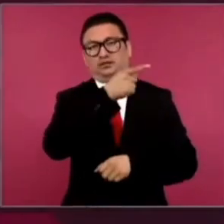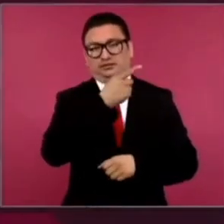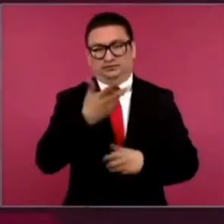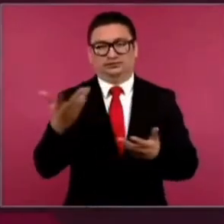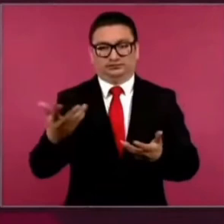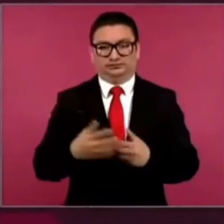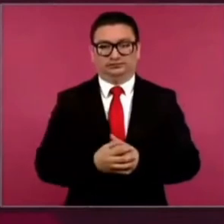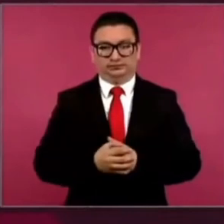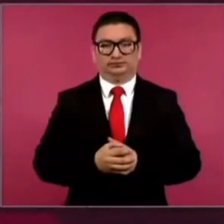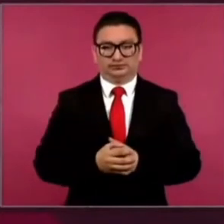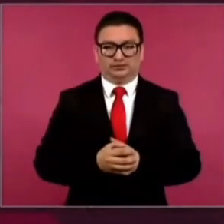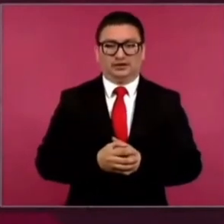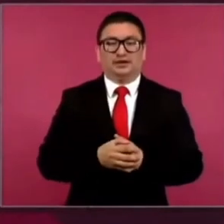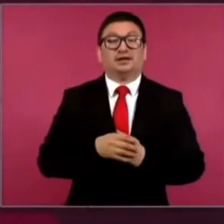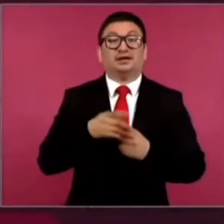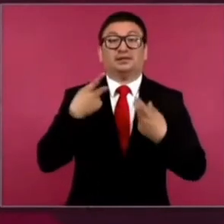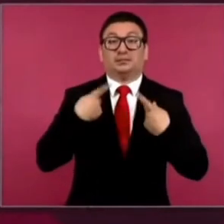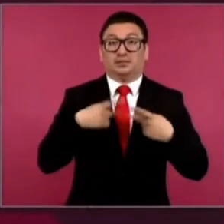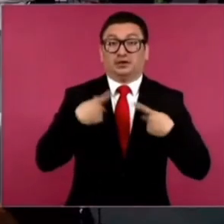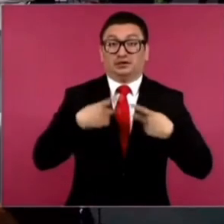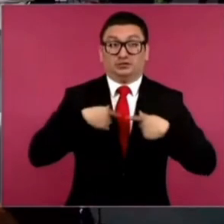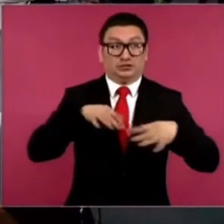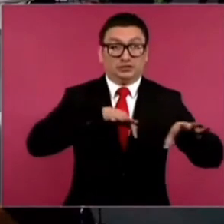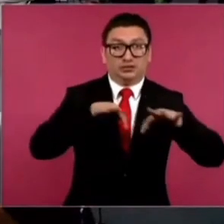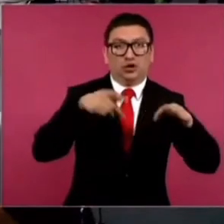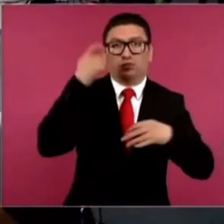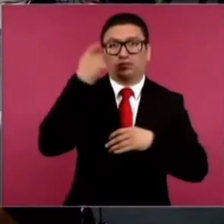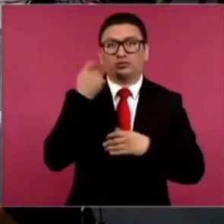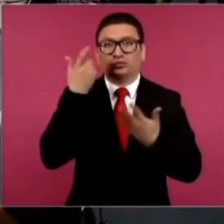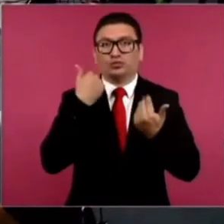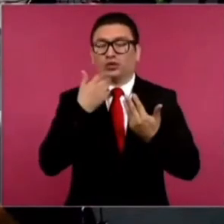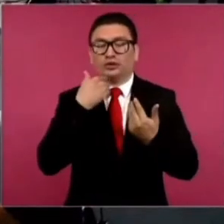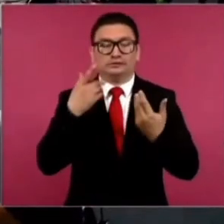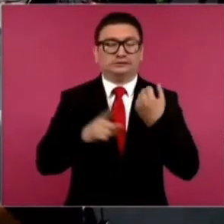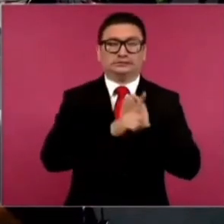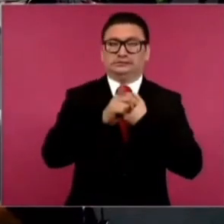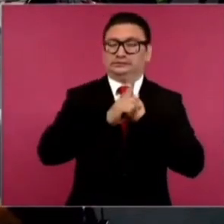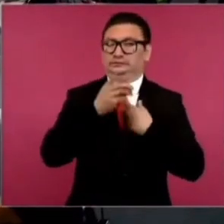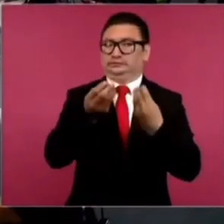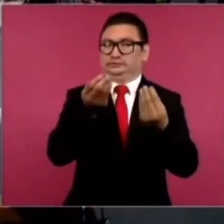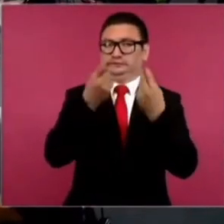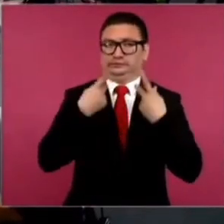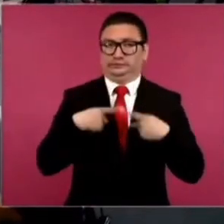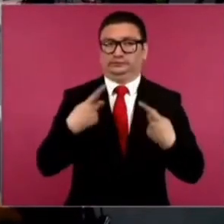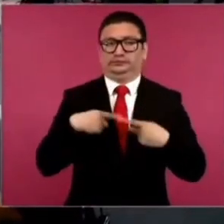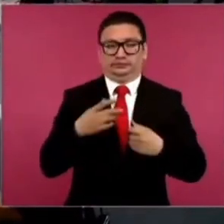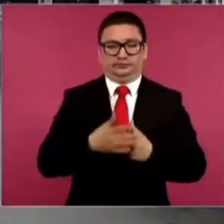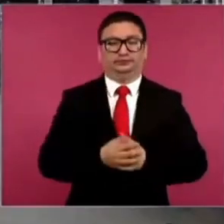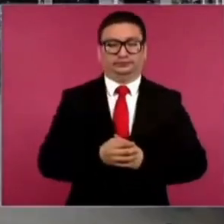Estados Unidos, Y ese fue un dejaron ejemplo. sin empleo y sin pensiones a un montón de personas, ¿no?